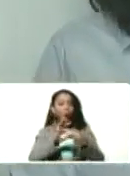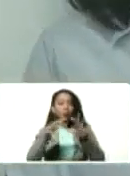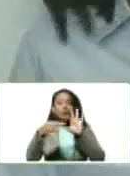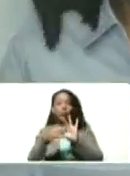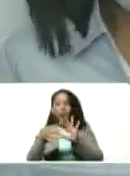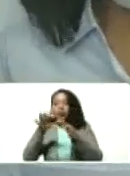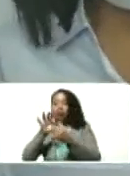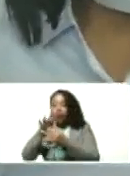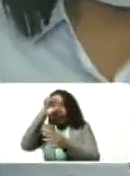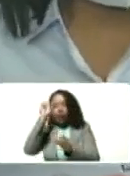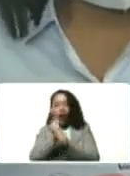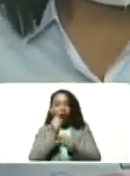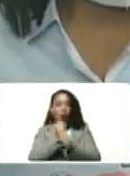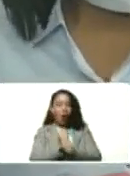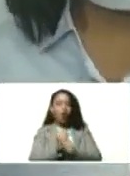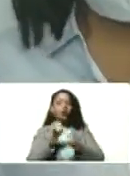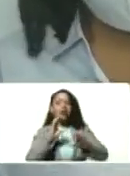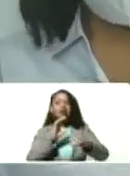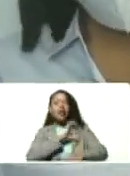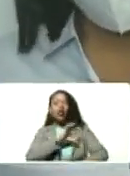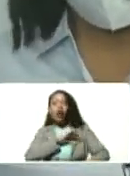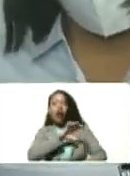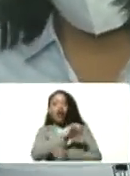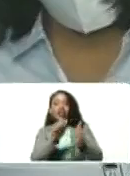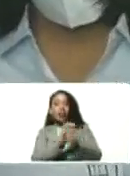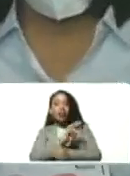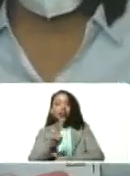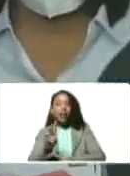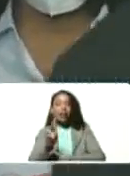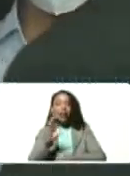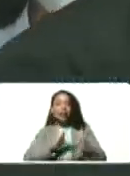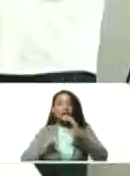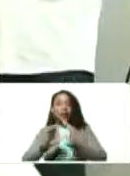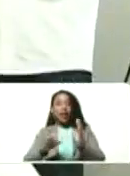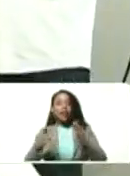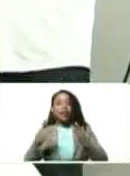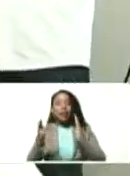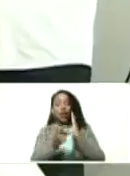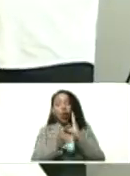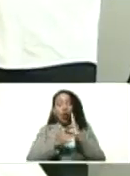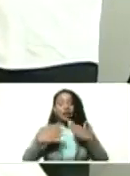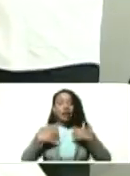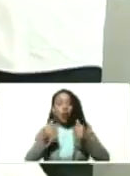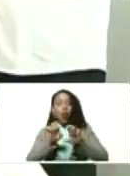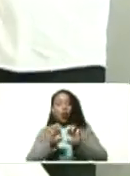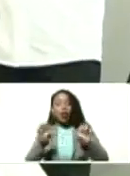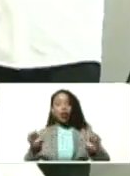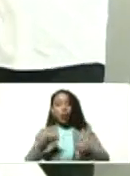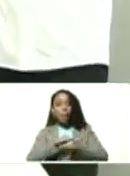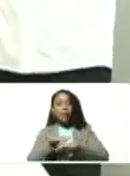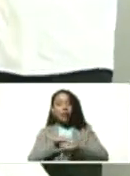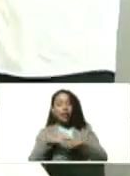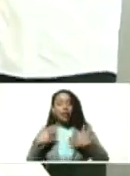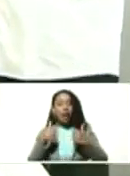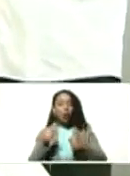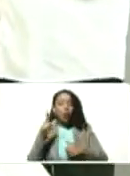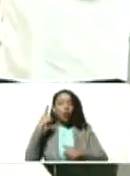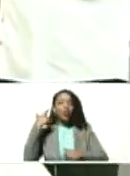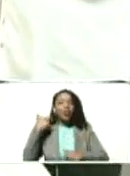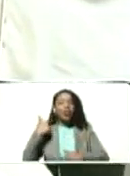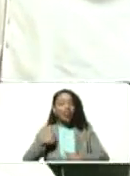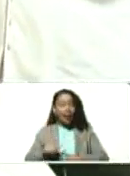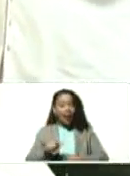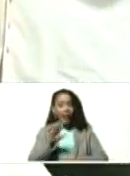señora vicepresidenta de Ciencia, Tecnología, Salud y Educación, compañera ministra de Salud. Tiene que ser un equipo,